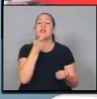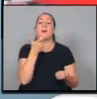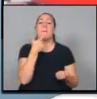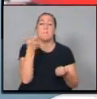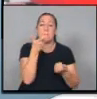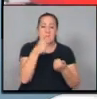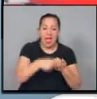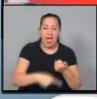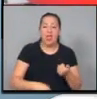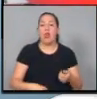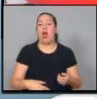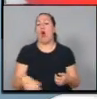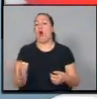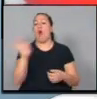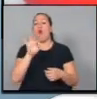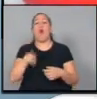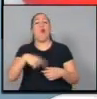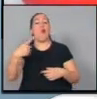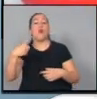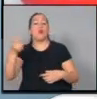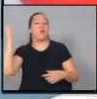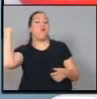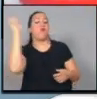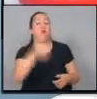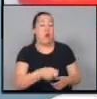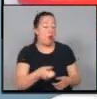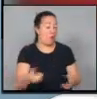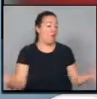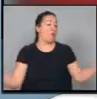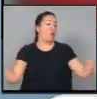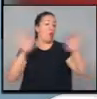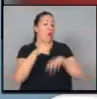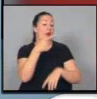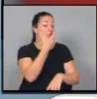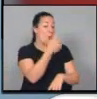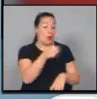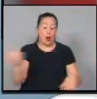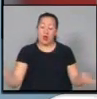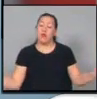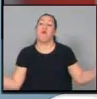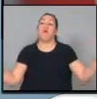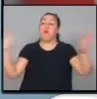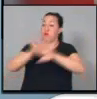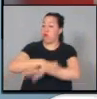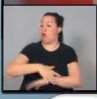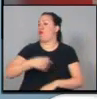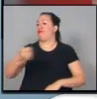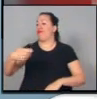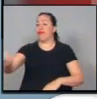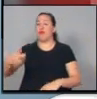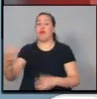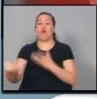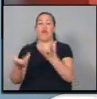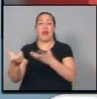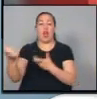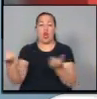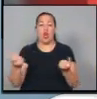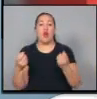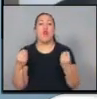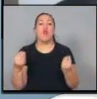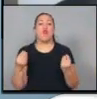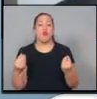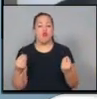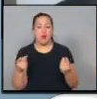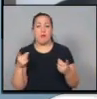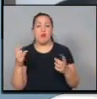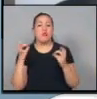si fue algún otro elemento. Cuando se da vuelta, estaban rociando el camión y después se escaparon corriendo. ¿Cómo fue toda la secuencia?